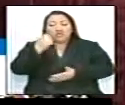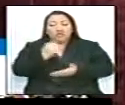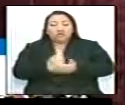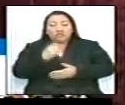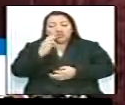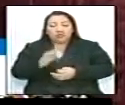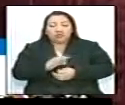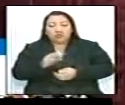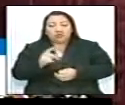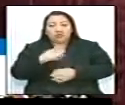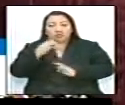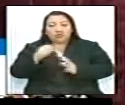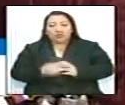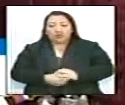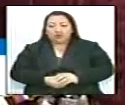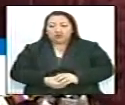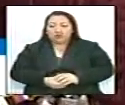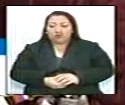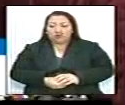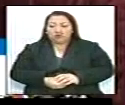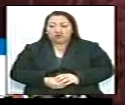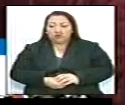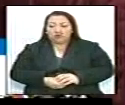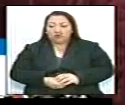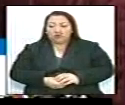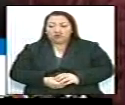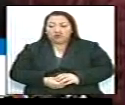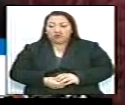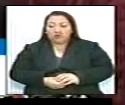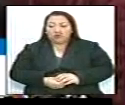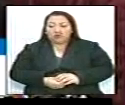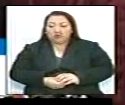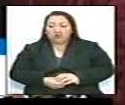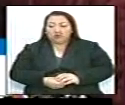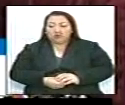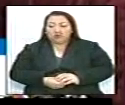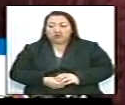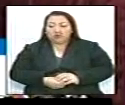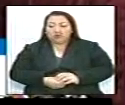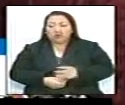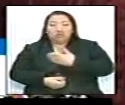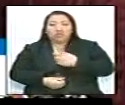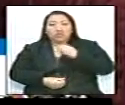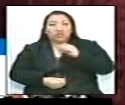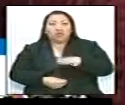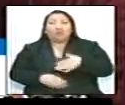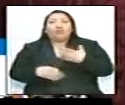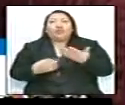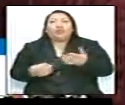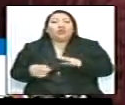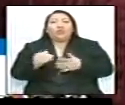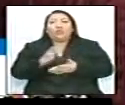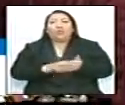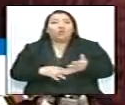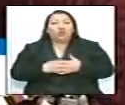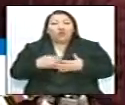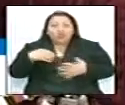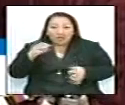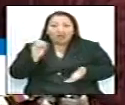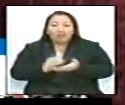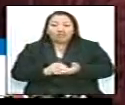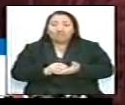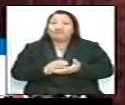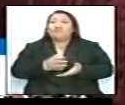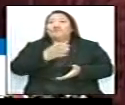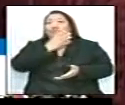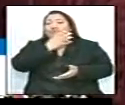o no este proyecto. Por eso es que el presidente decía, no puedo decir que haya un cronograma establecido en la medida que no